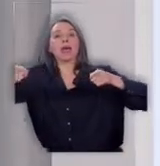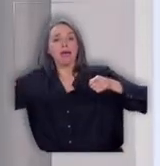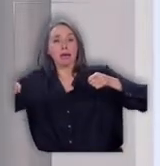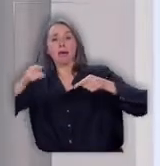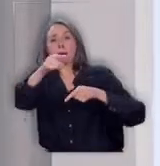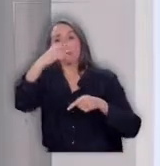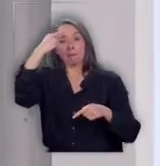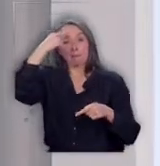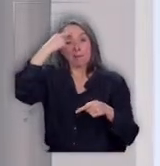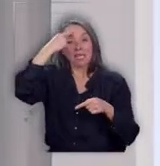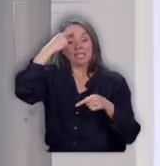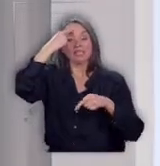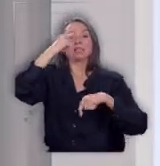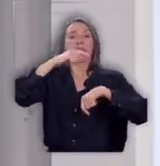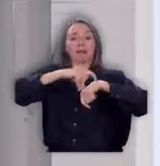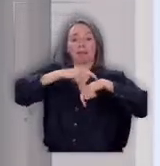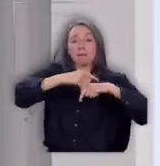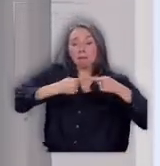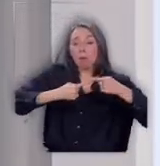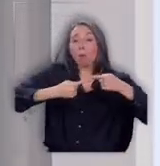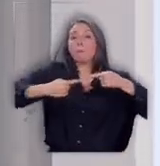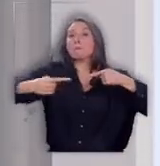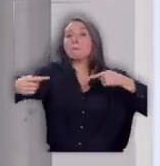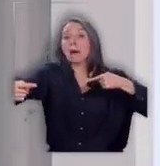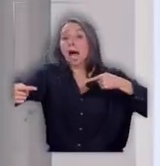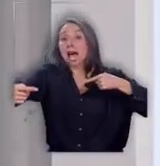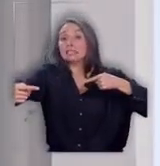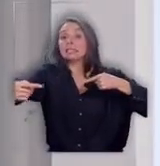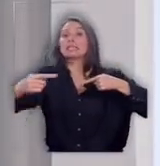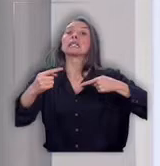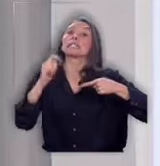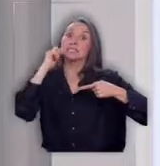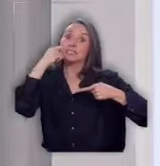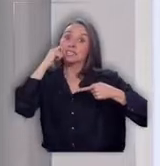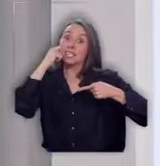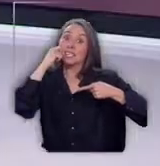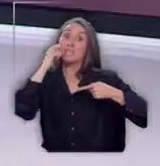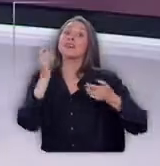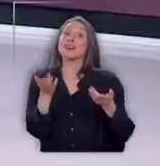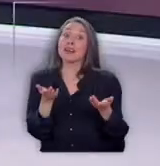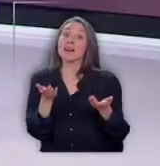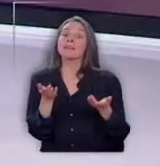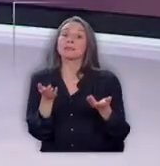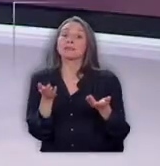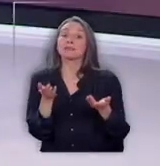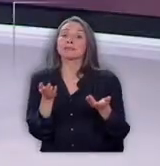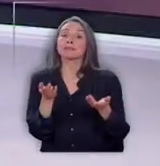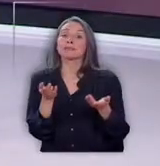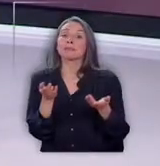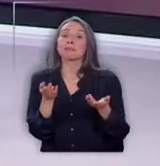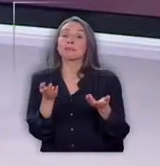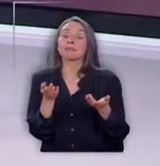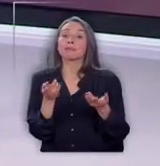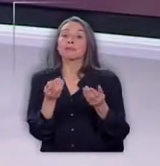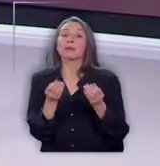piensa en un tiempo más largo tiene la ventaja de que también implica que el el aumento no va a